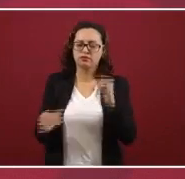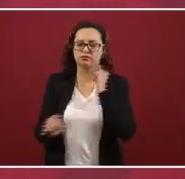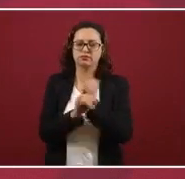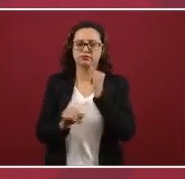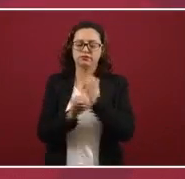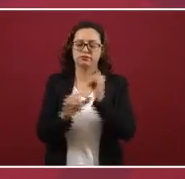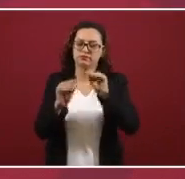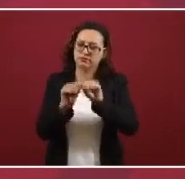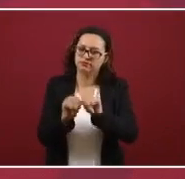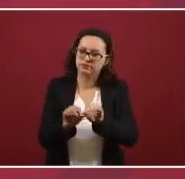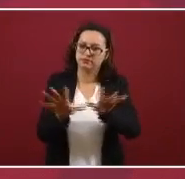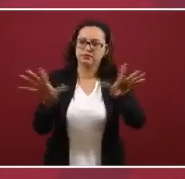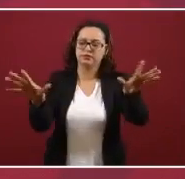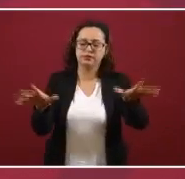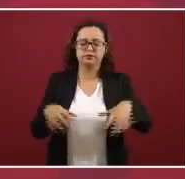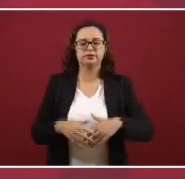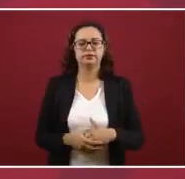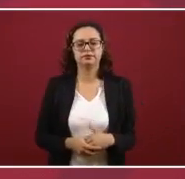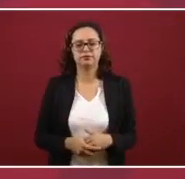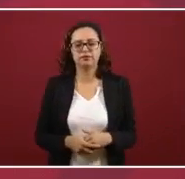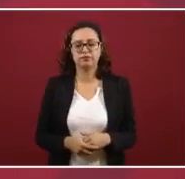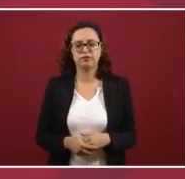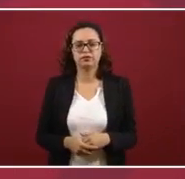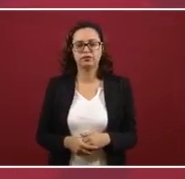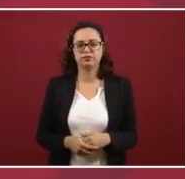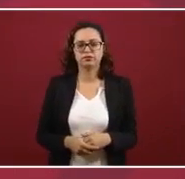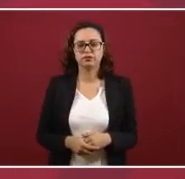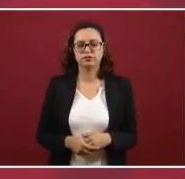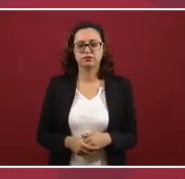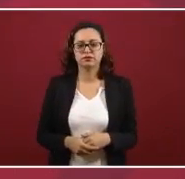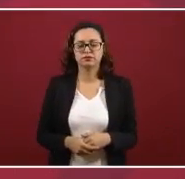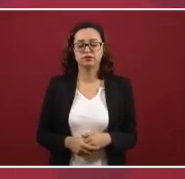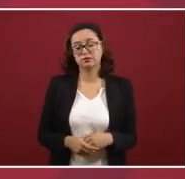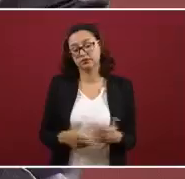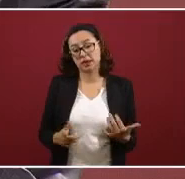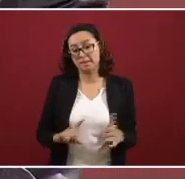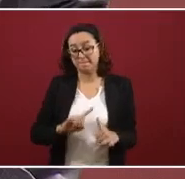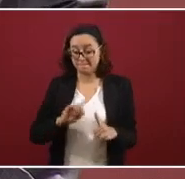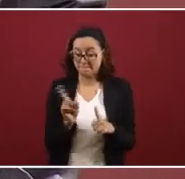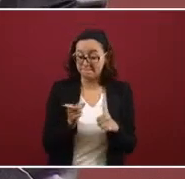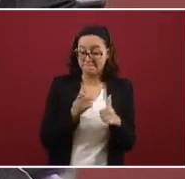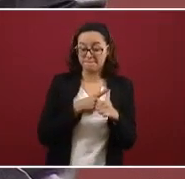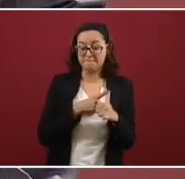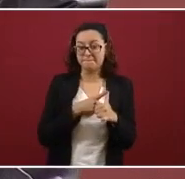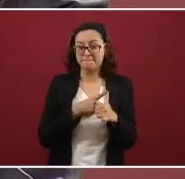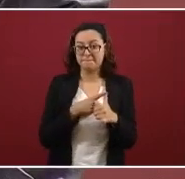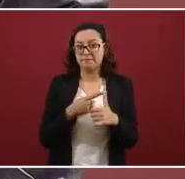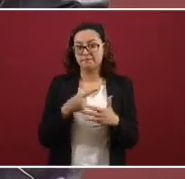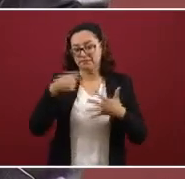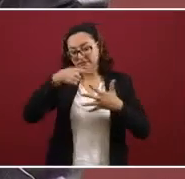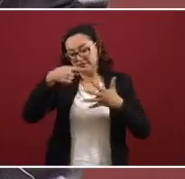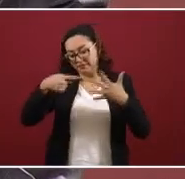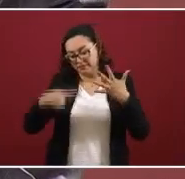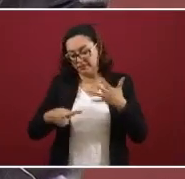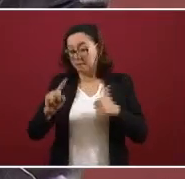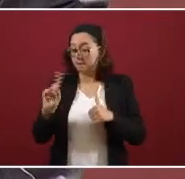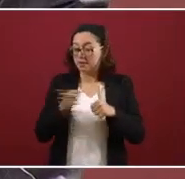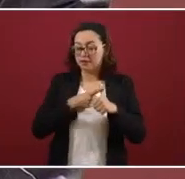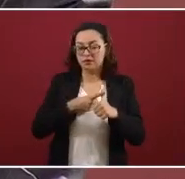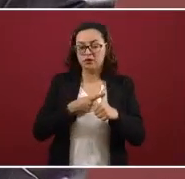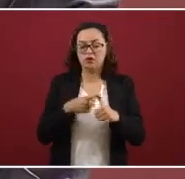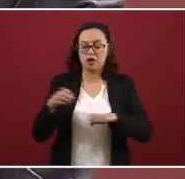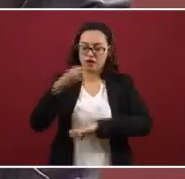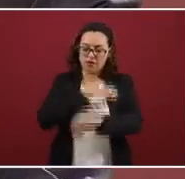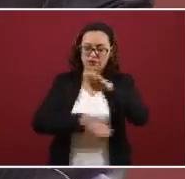El primer paso fue la constitución de la empresa.